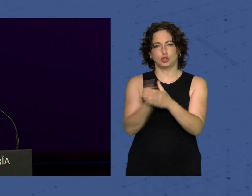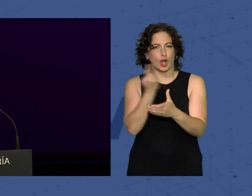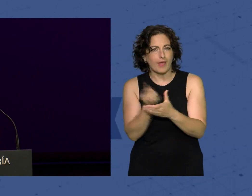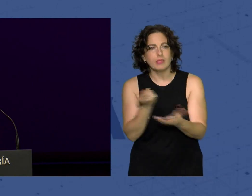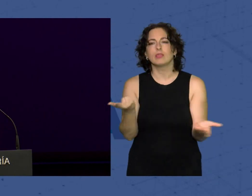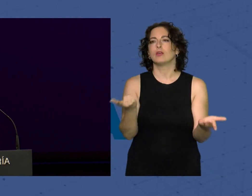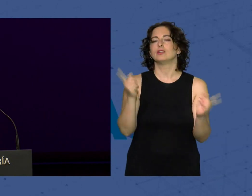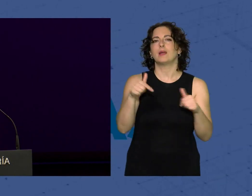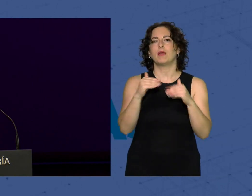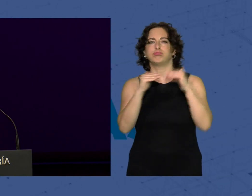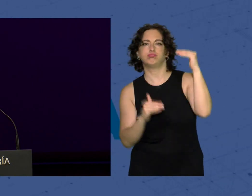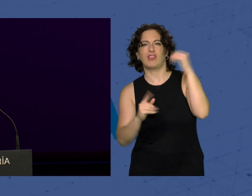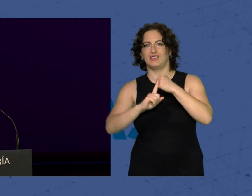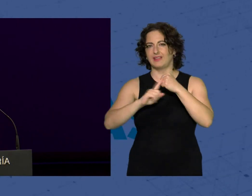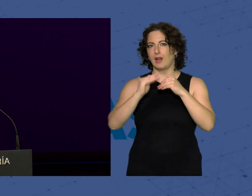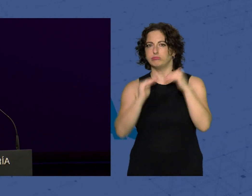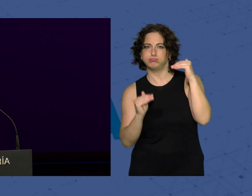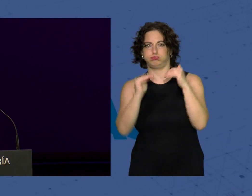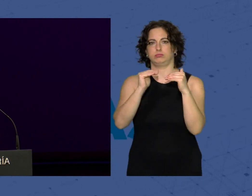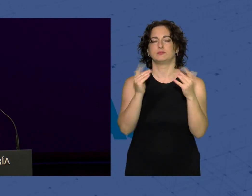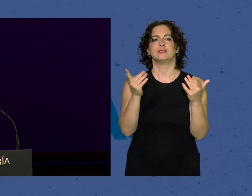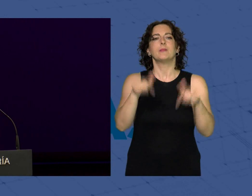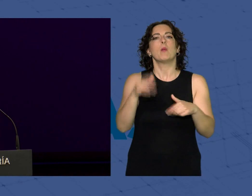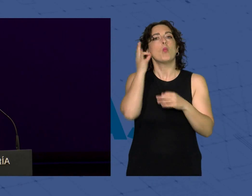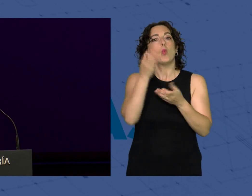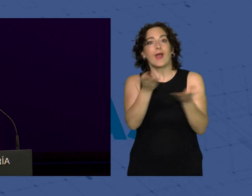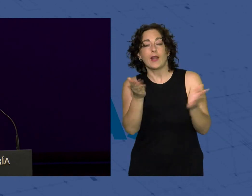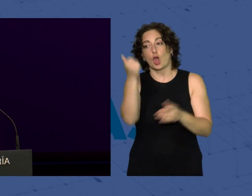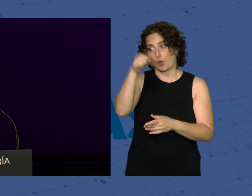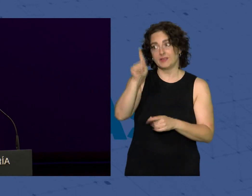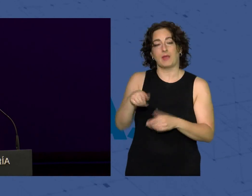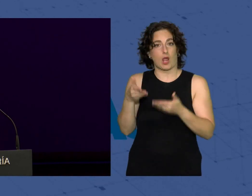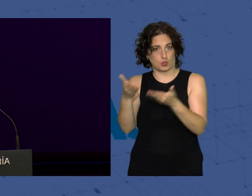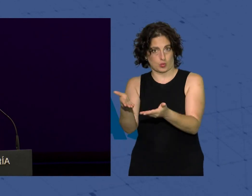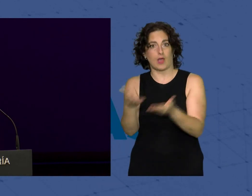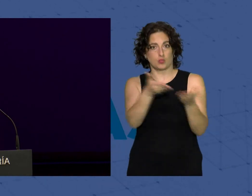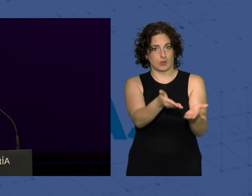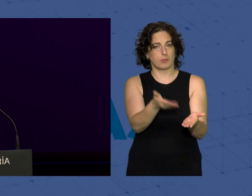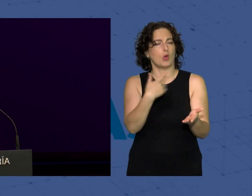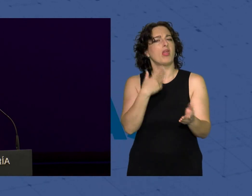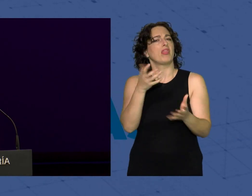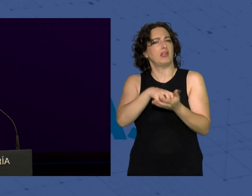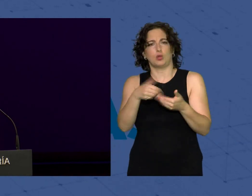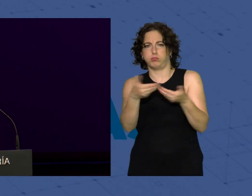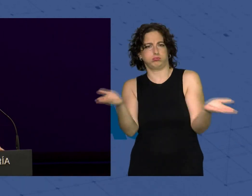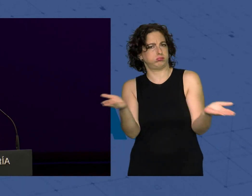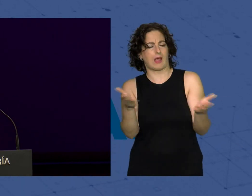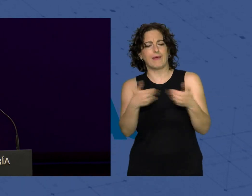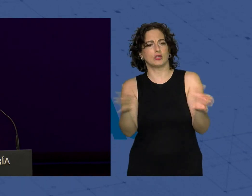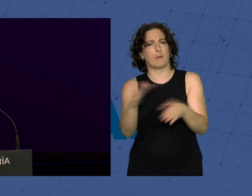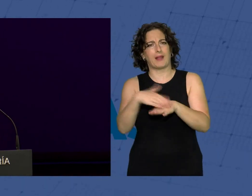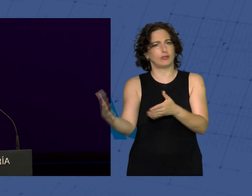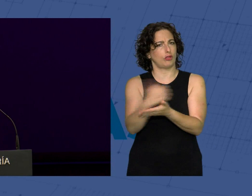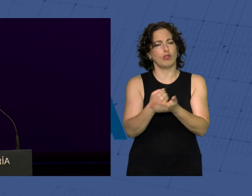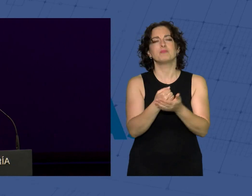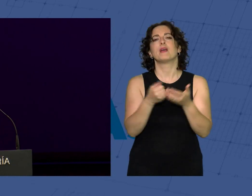combatir la brecha digital, o ayudar a muchísimas mujeres y a hombres, porque nuestros centros son plurales y están abiertos a todos, a disfrutar de